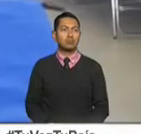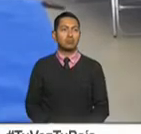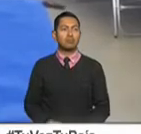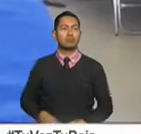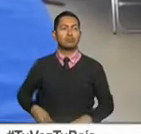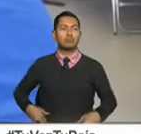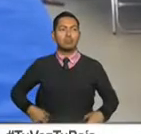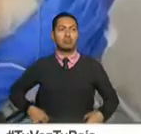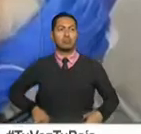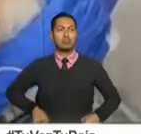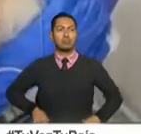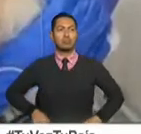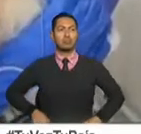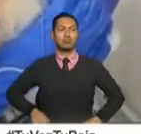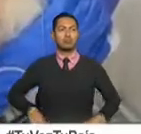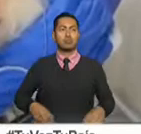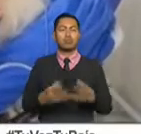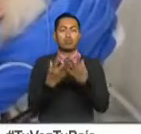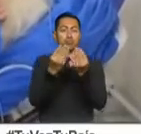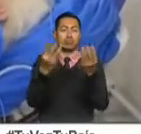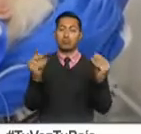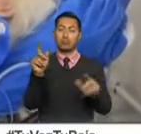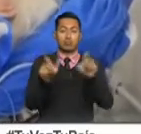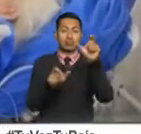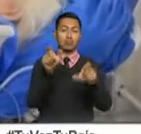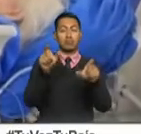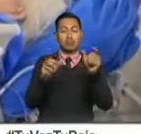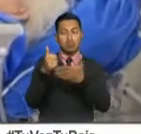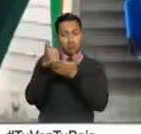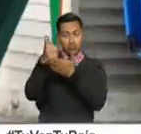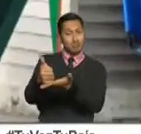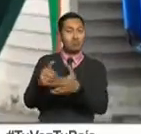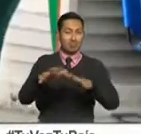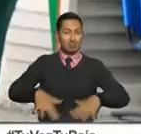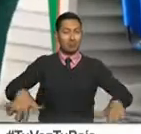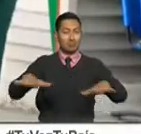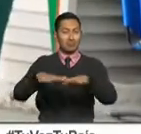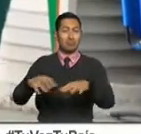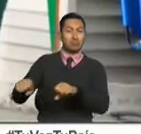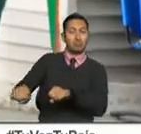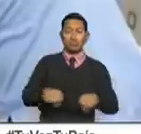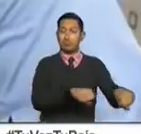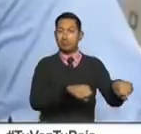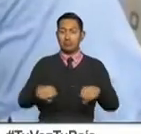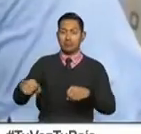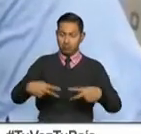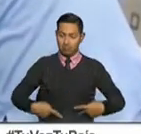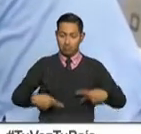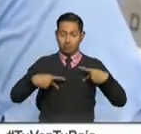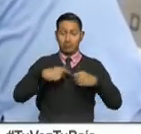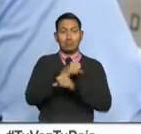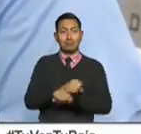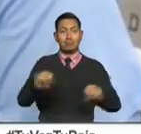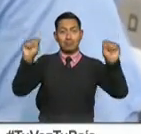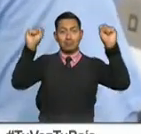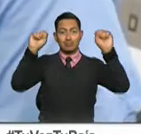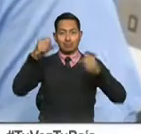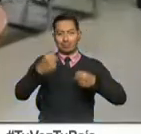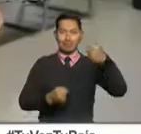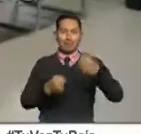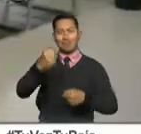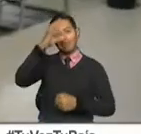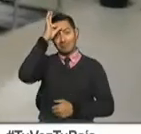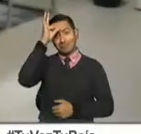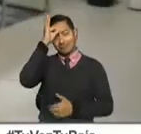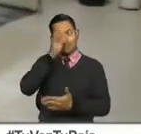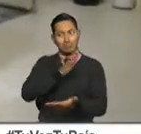Tras atender a miles de pacientes en las zonas afectadas por el terremoto y salvar cientos de vidas, gracias a estos hospitales móviles, Ecuador